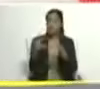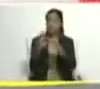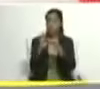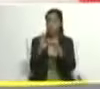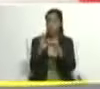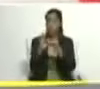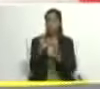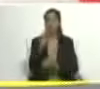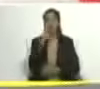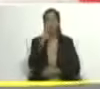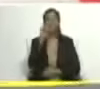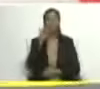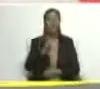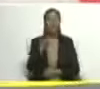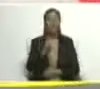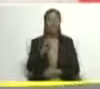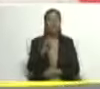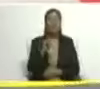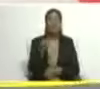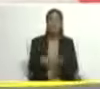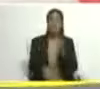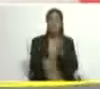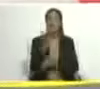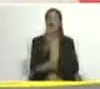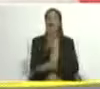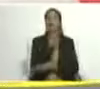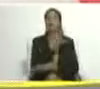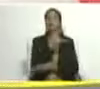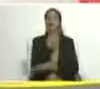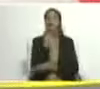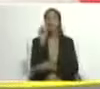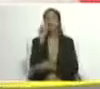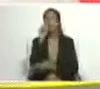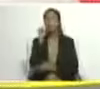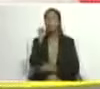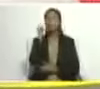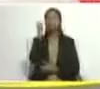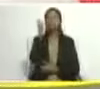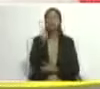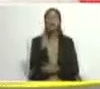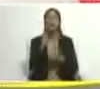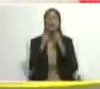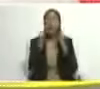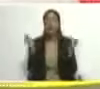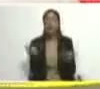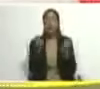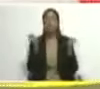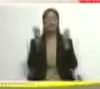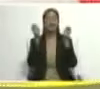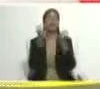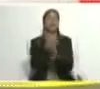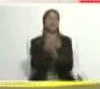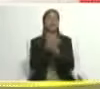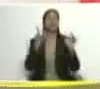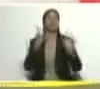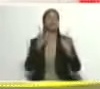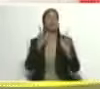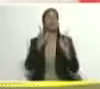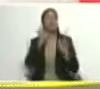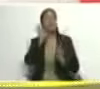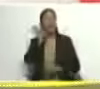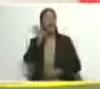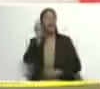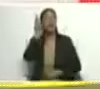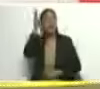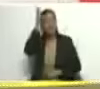este año se cumplen 200 años de la campaña de liberación del Perú, de